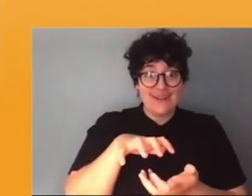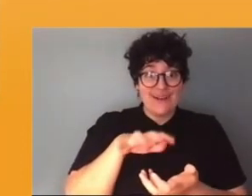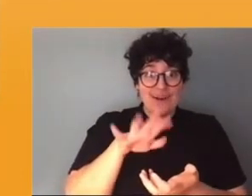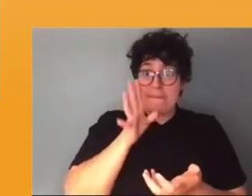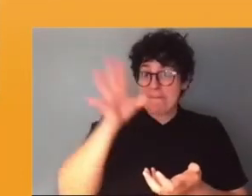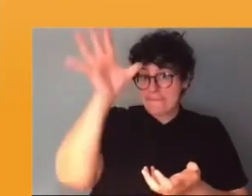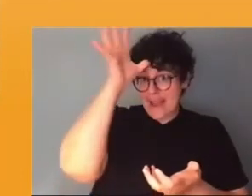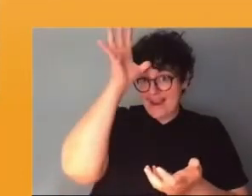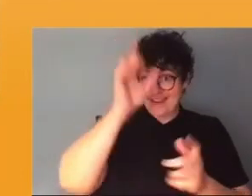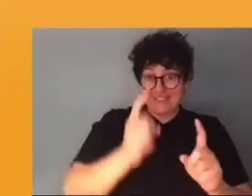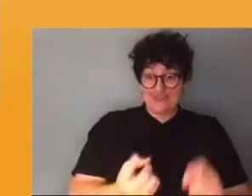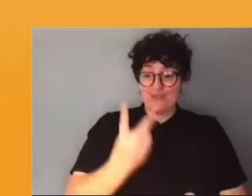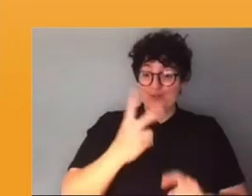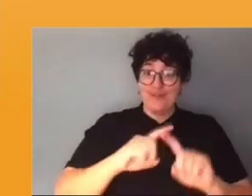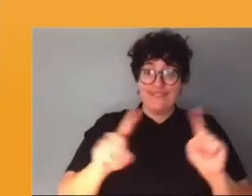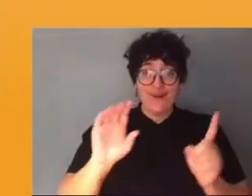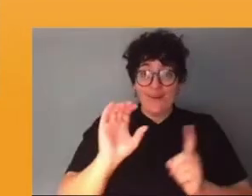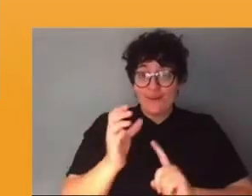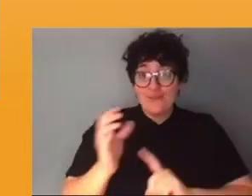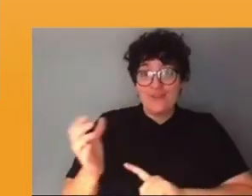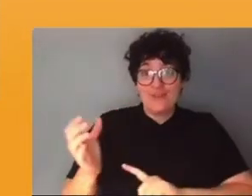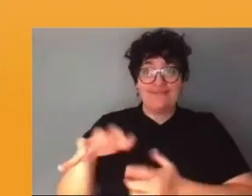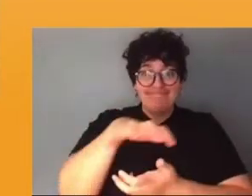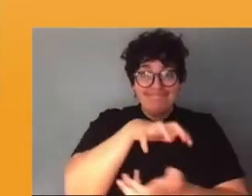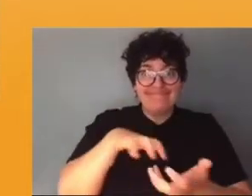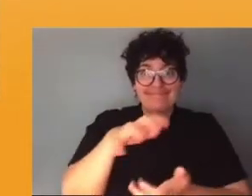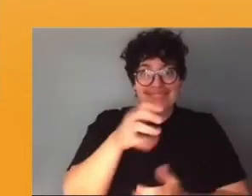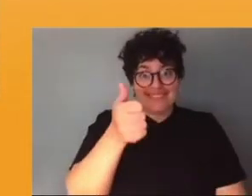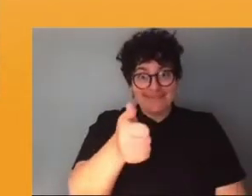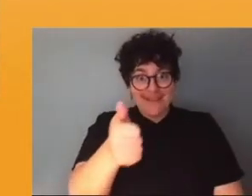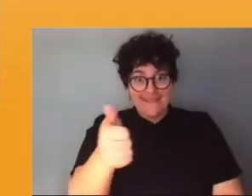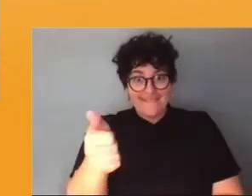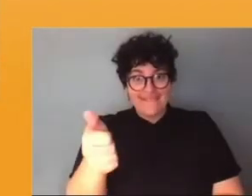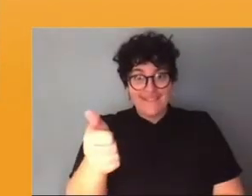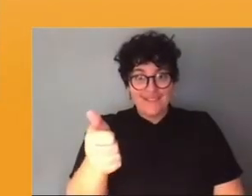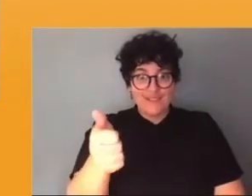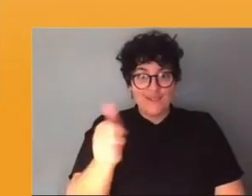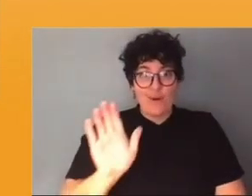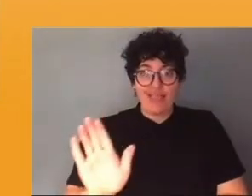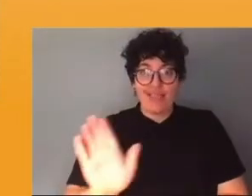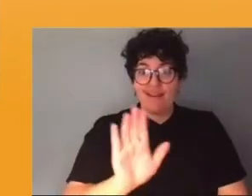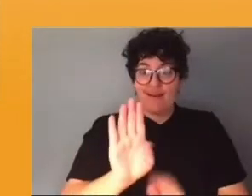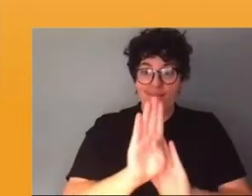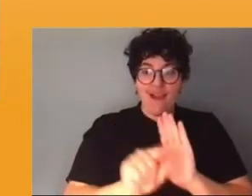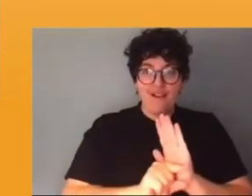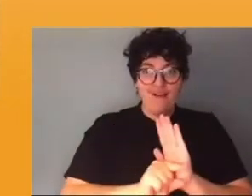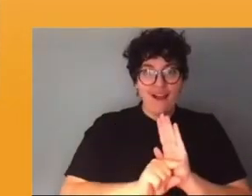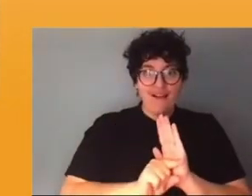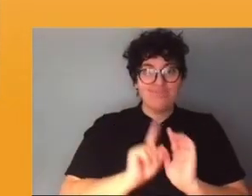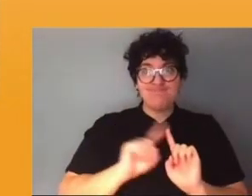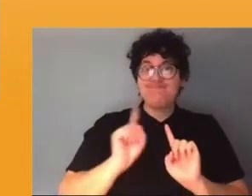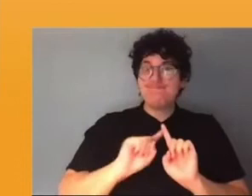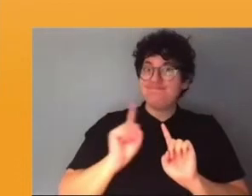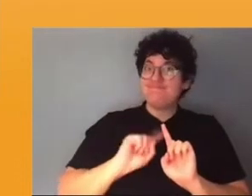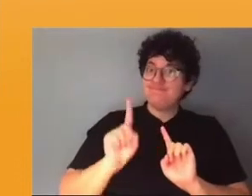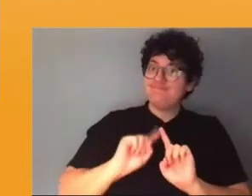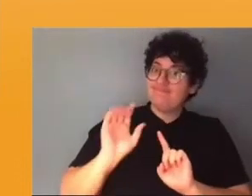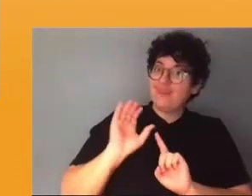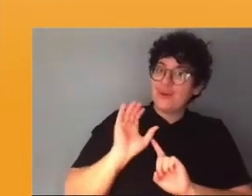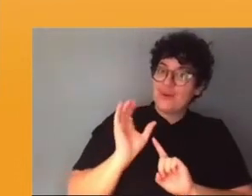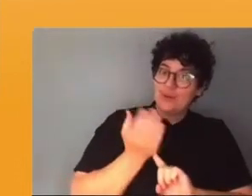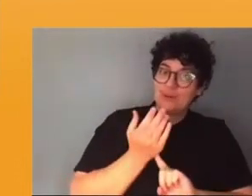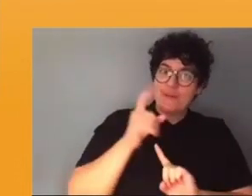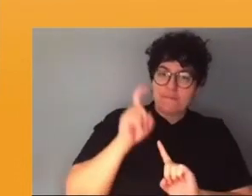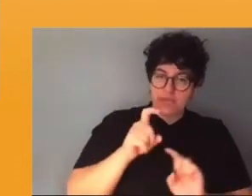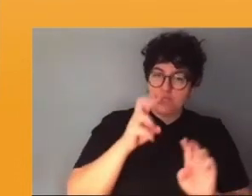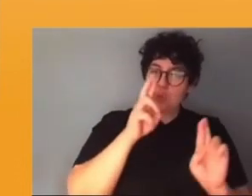Tantas criaturas de matrimonios mezclados que tienen de tantas tradiciones